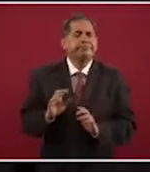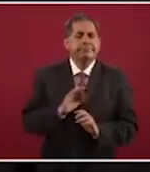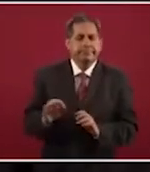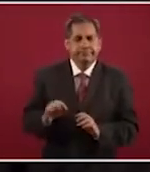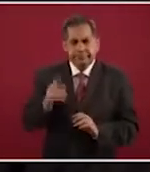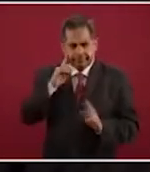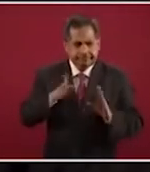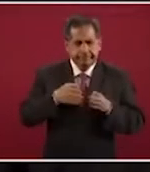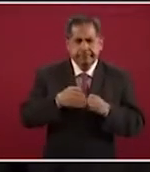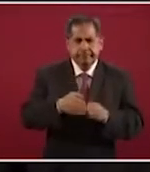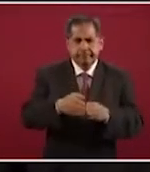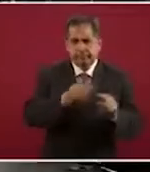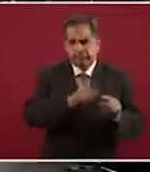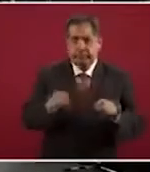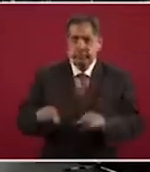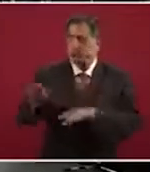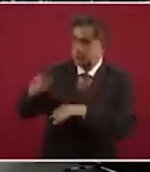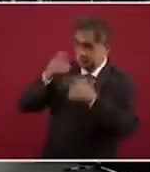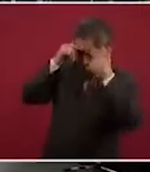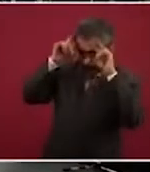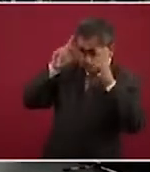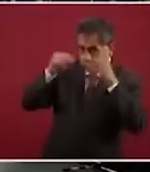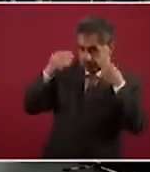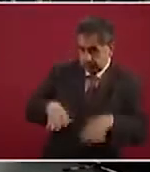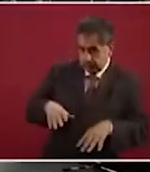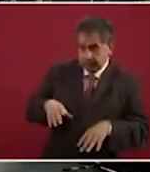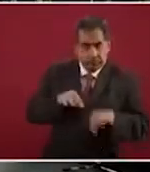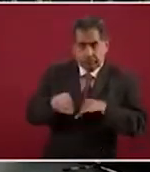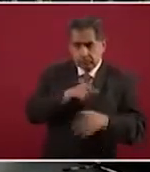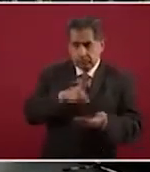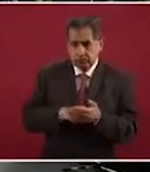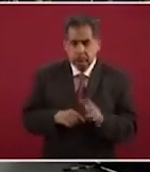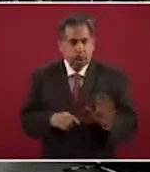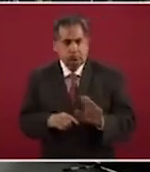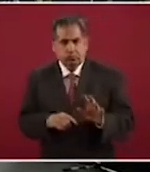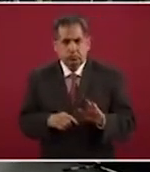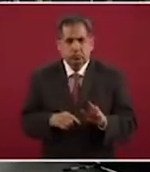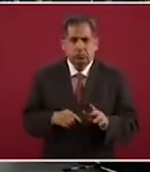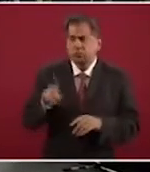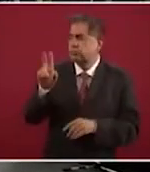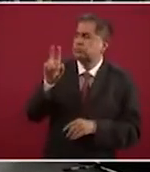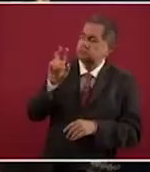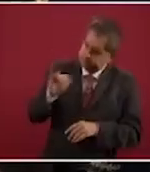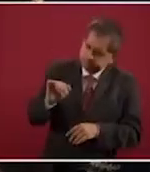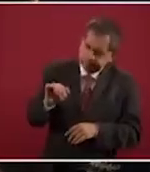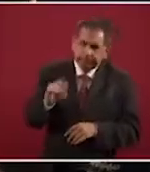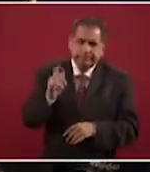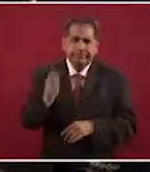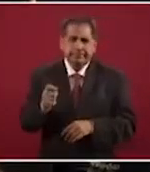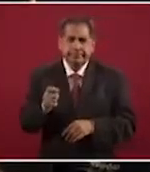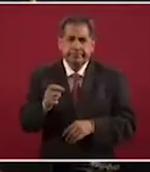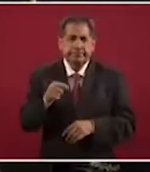los puertos. Entonces, los marinos mercantes no perderían sus puestos de trabajo, se unirían a la Marina. Sí, nada más lo que